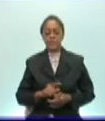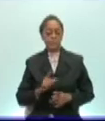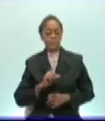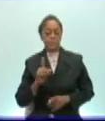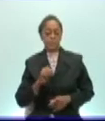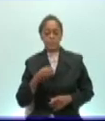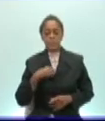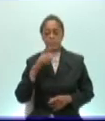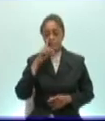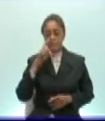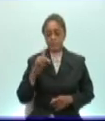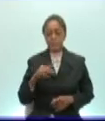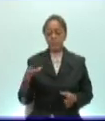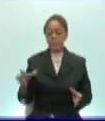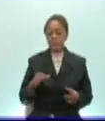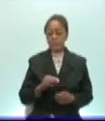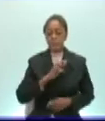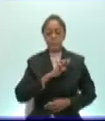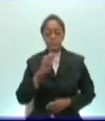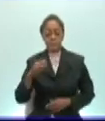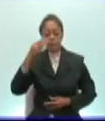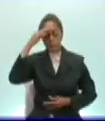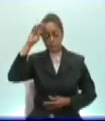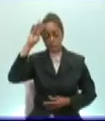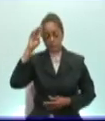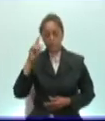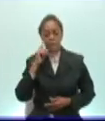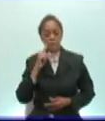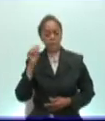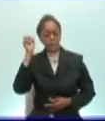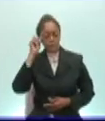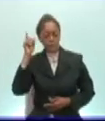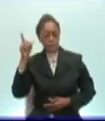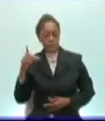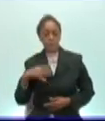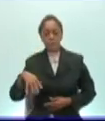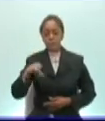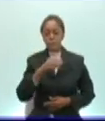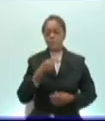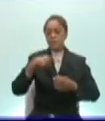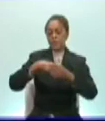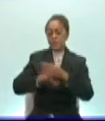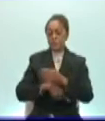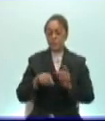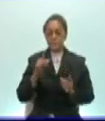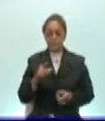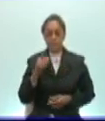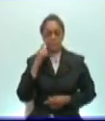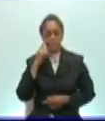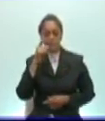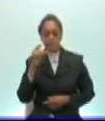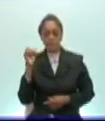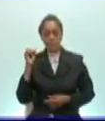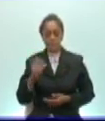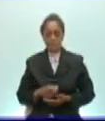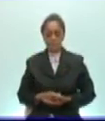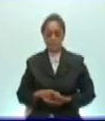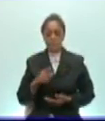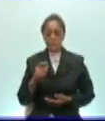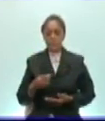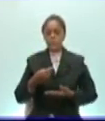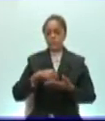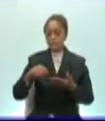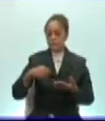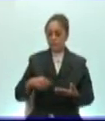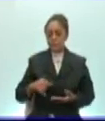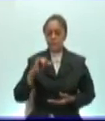quisiera terminar porque todo esto tiene una respuesta cubana. Yo les doy nada más las ideas y ustedes van a profundizar en ellas. Miren las ideas. Son cartas todas,